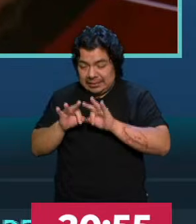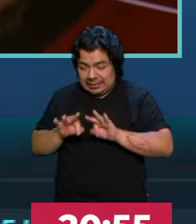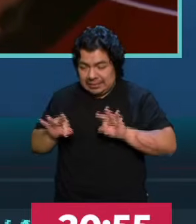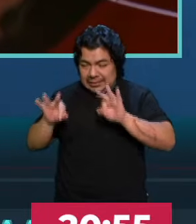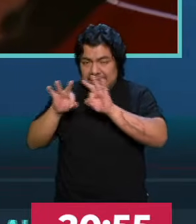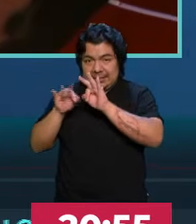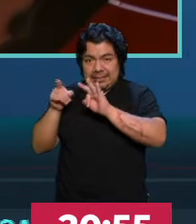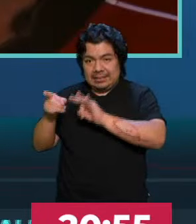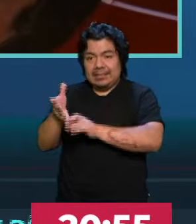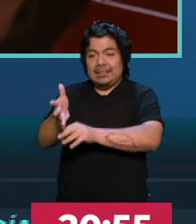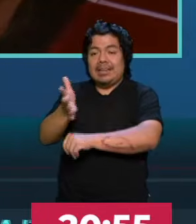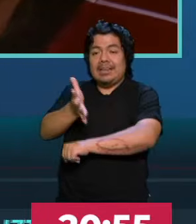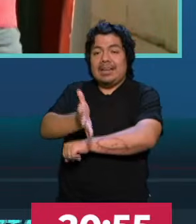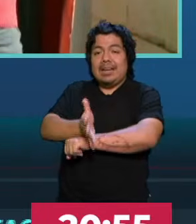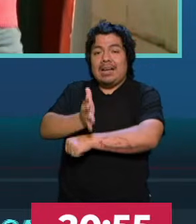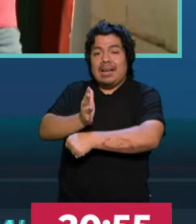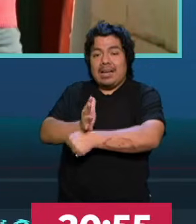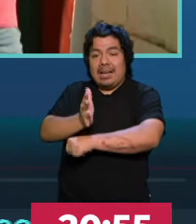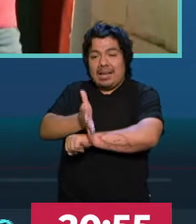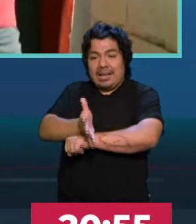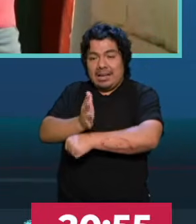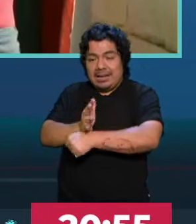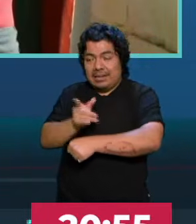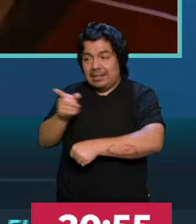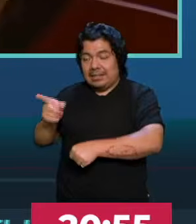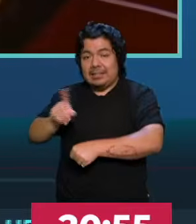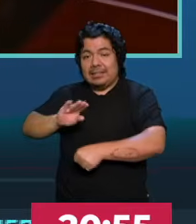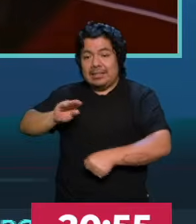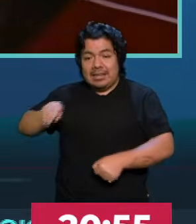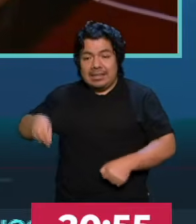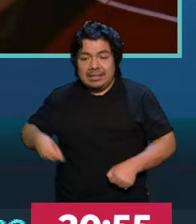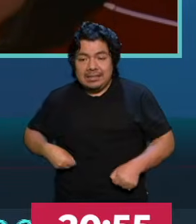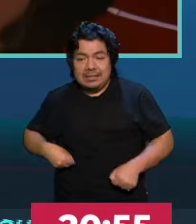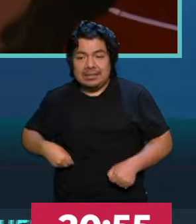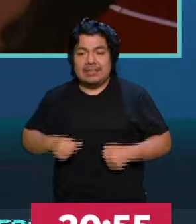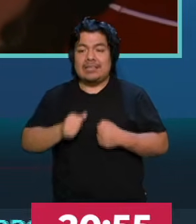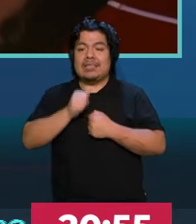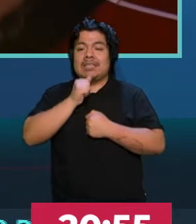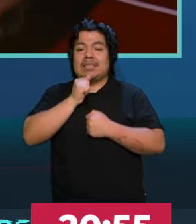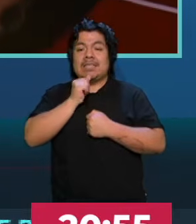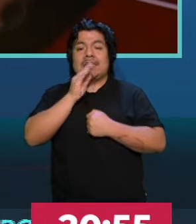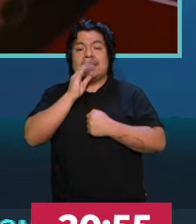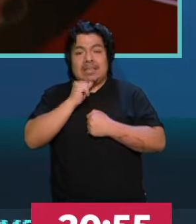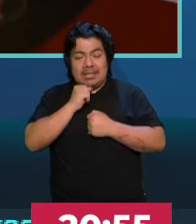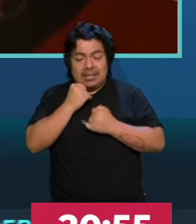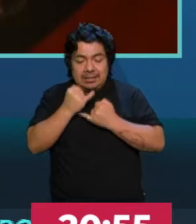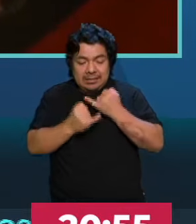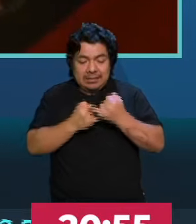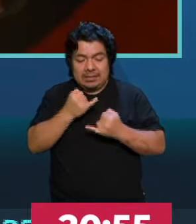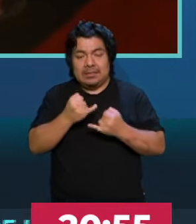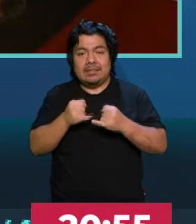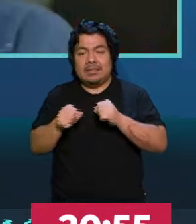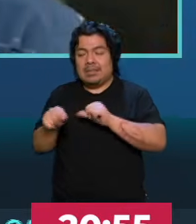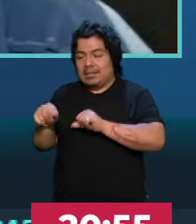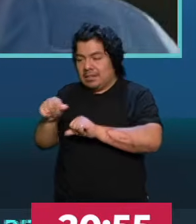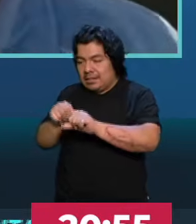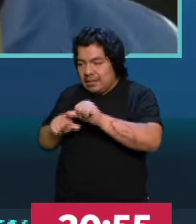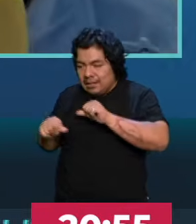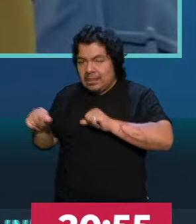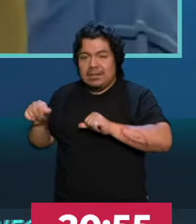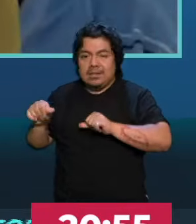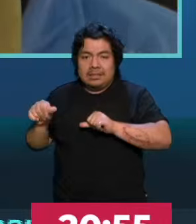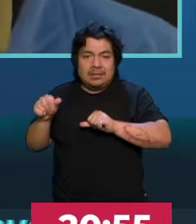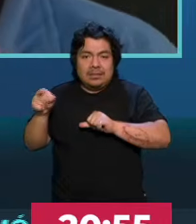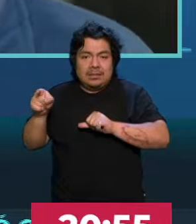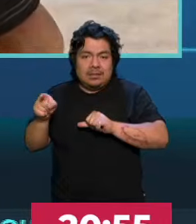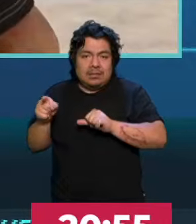portero principal tiene un accidente y ya no puede seguir jugando, entonces tienen que meter al suplente. Y el suplente está allí por ser